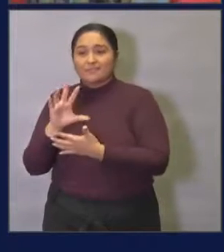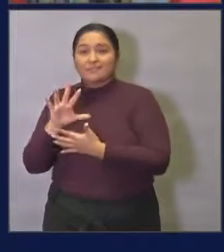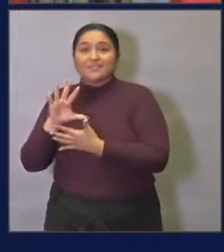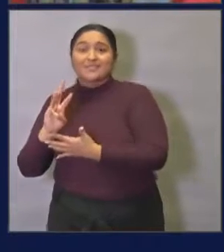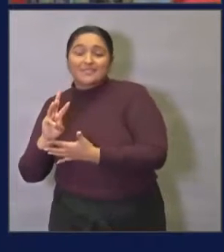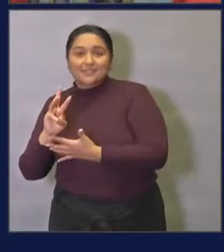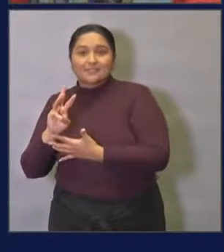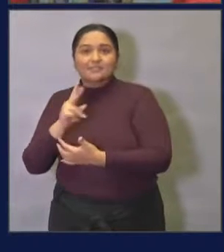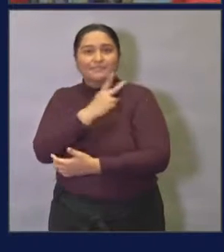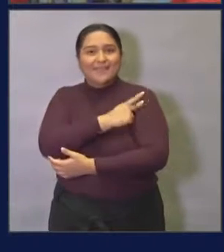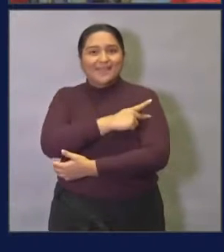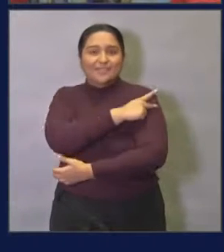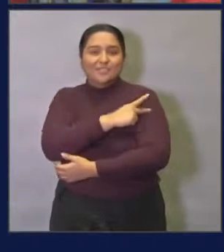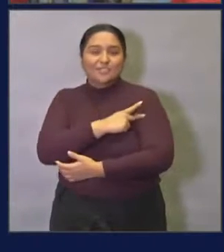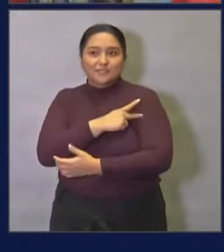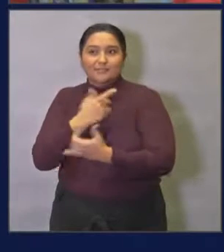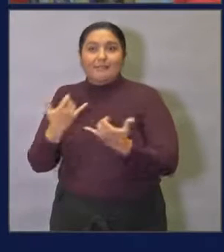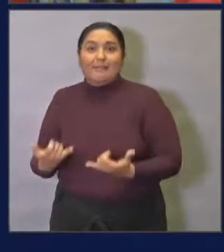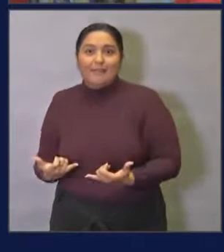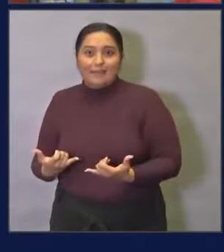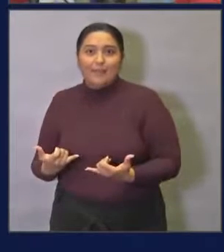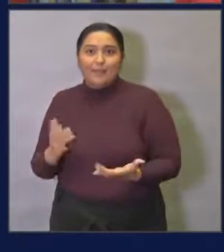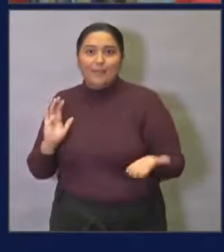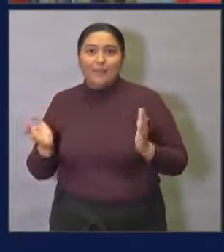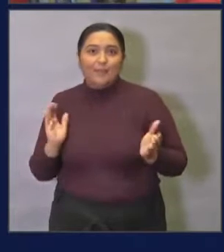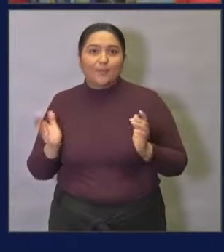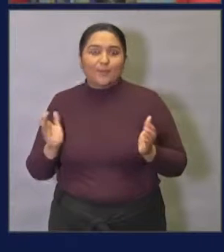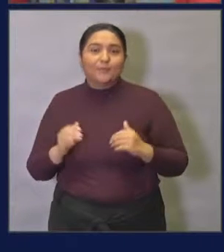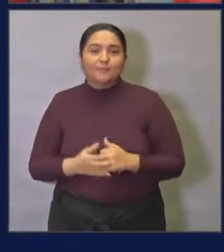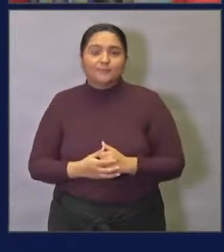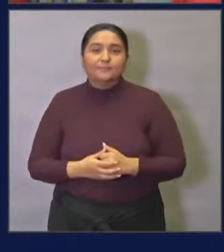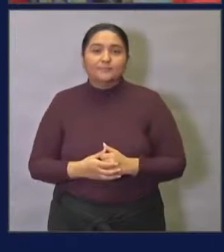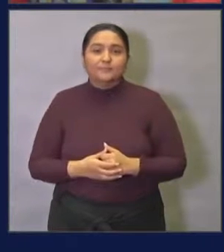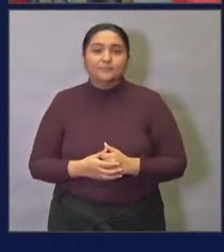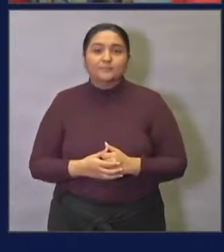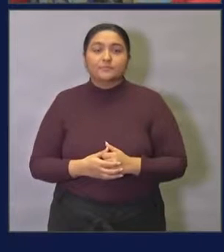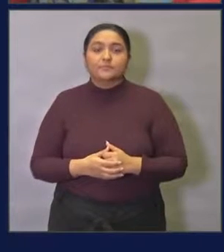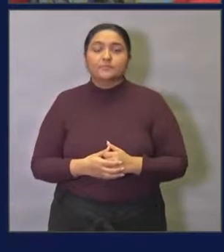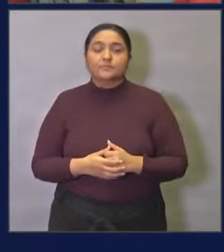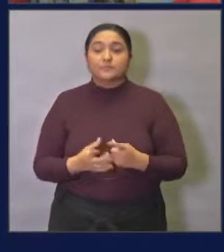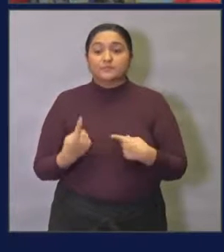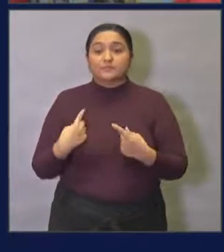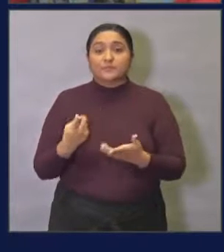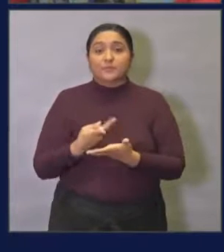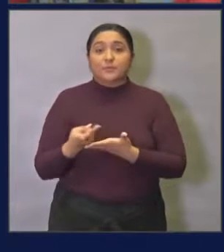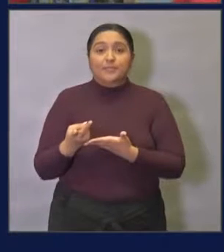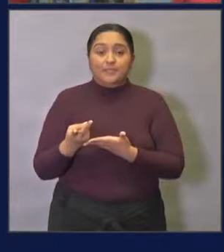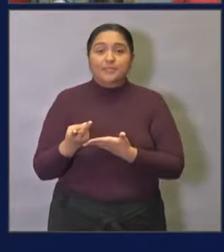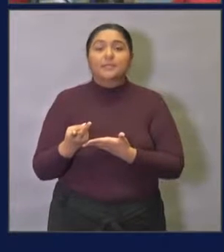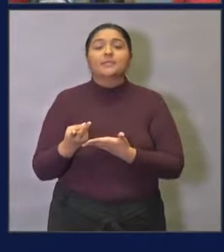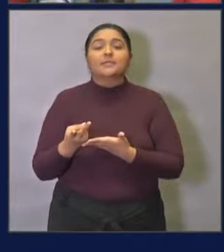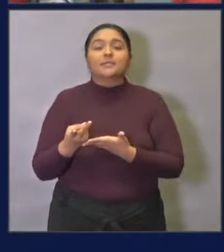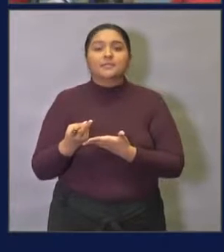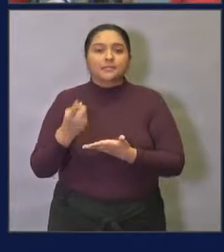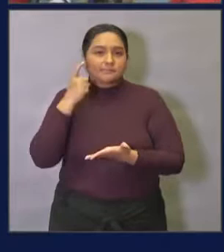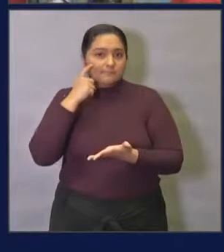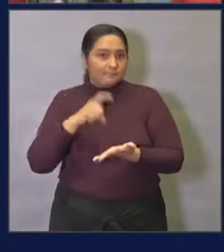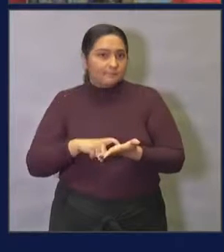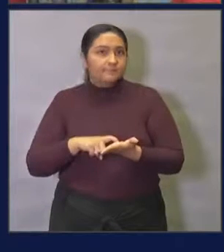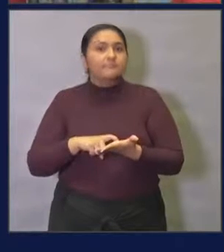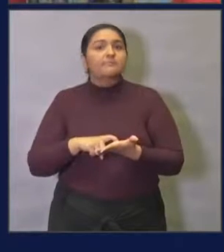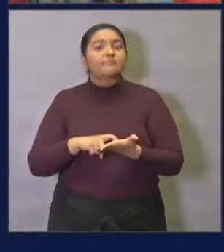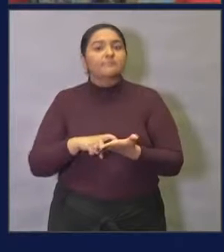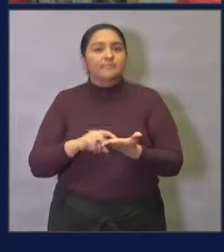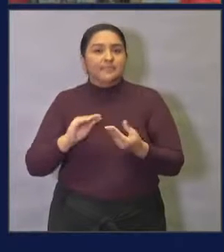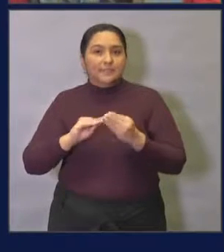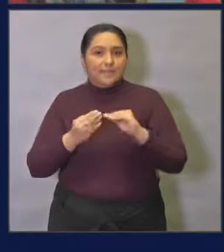4,656 pacientes en la actualidad. Durante las últimas 2 semanas hemos seguido viendo el número más